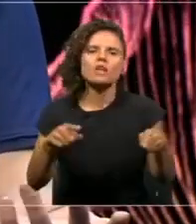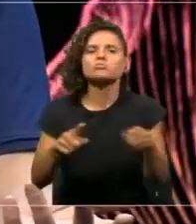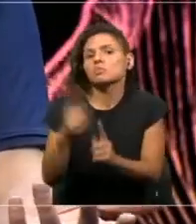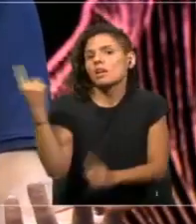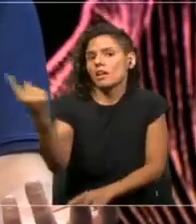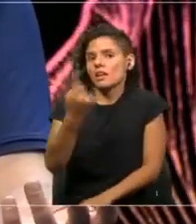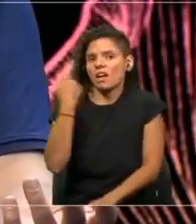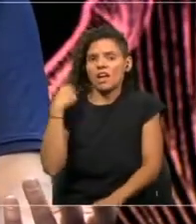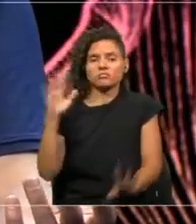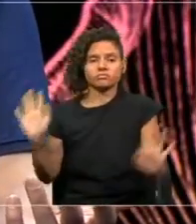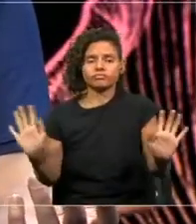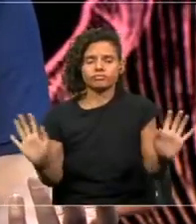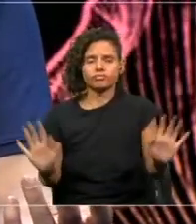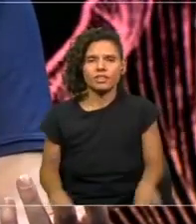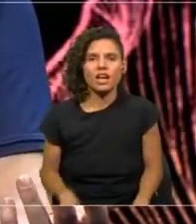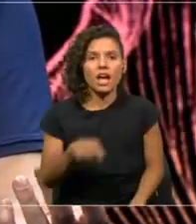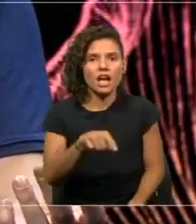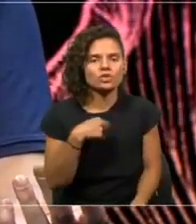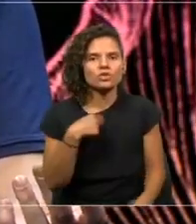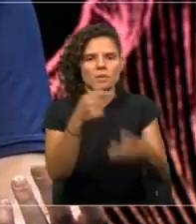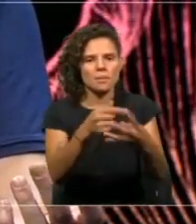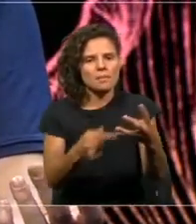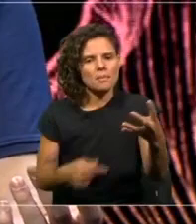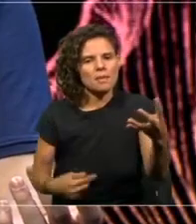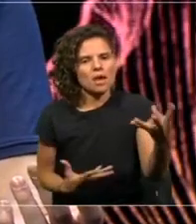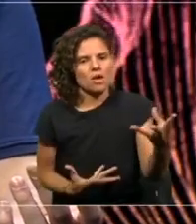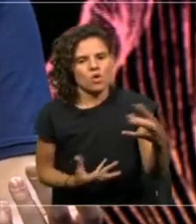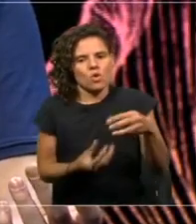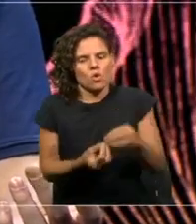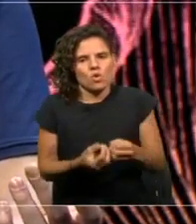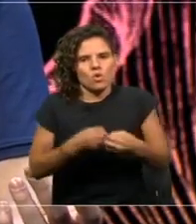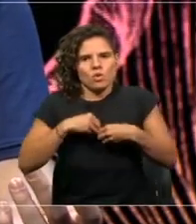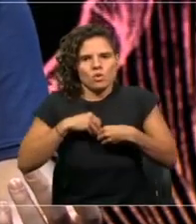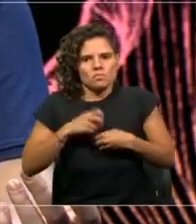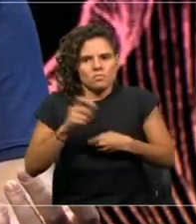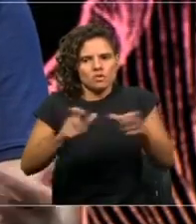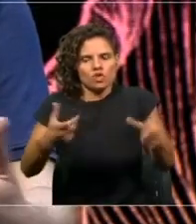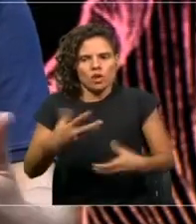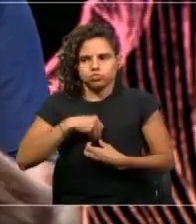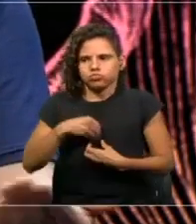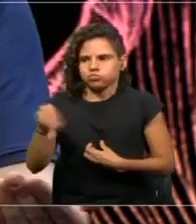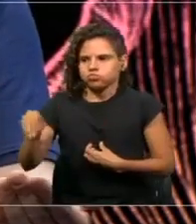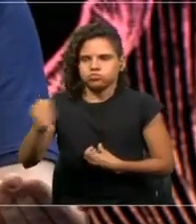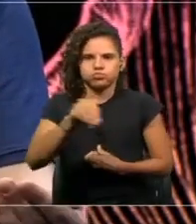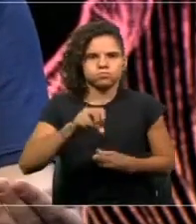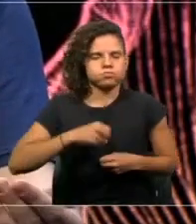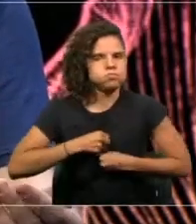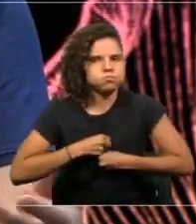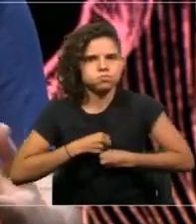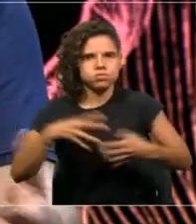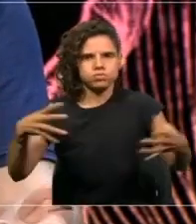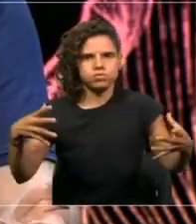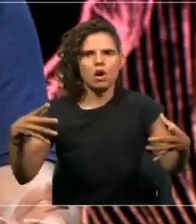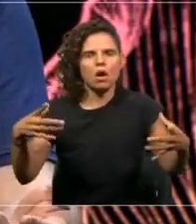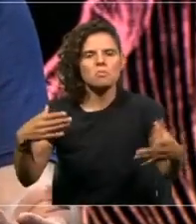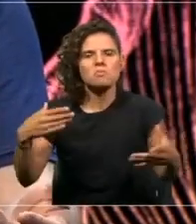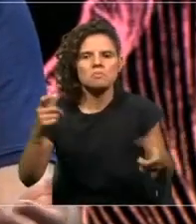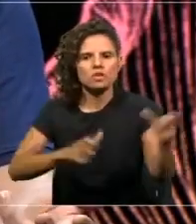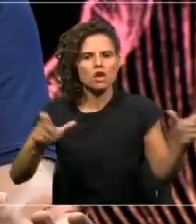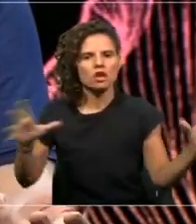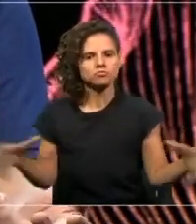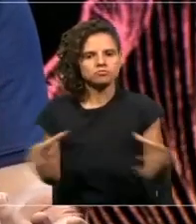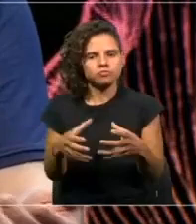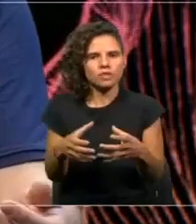¿Esto qué generó? Bueno, todos lo sabemos, un tremendo movimiento popular gigantesco, ya que continúa hasta la actualidad y que ha tenido